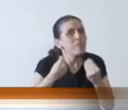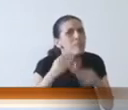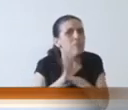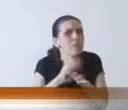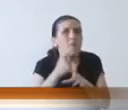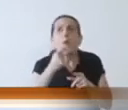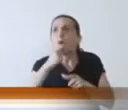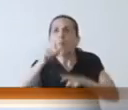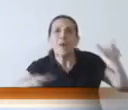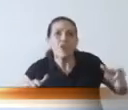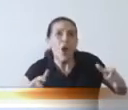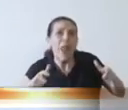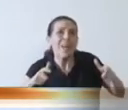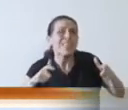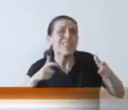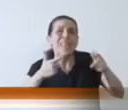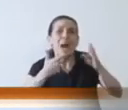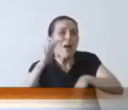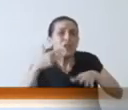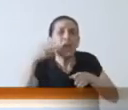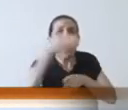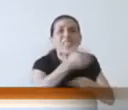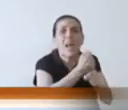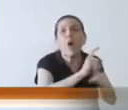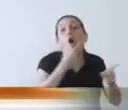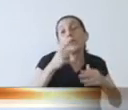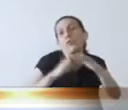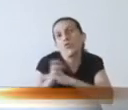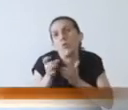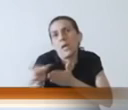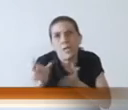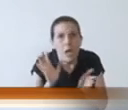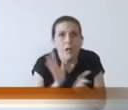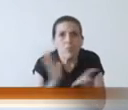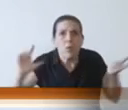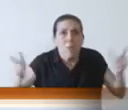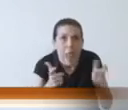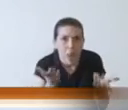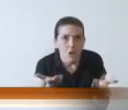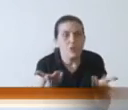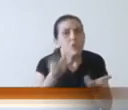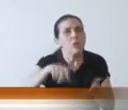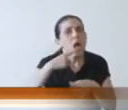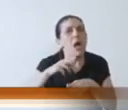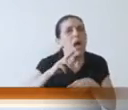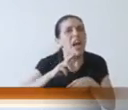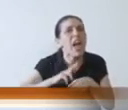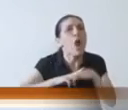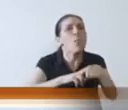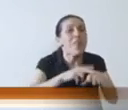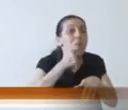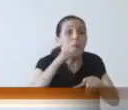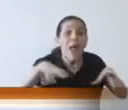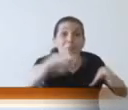asistencia a los lugares de trabajo y el uso de los medios de transporte público, lo que estamos recomendando es a los empleadores privados